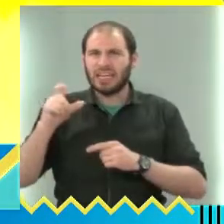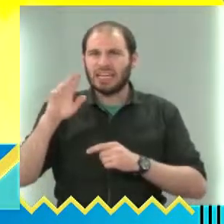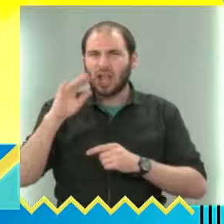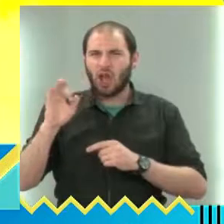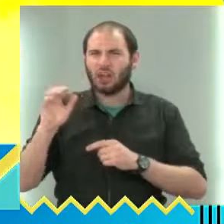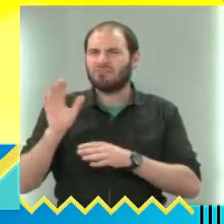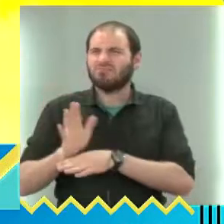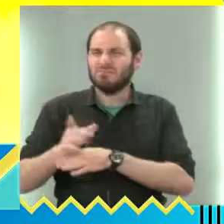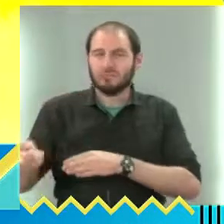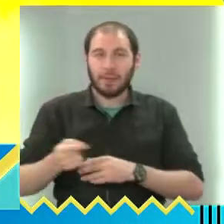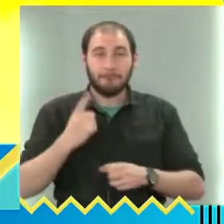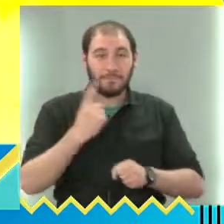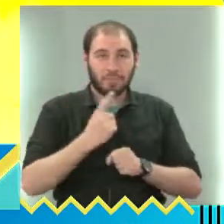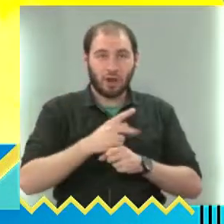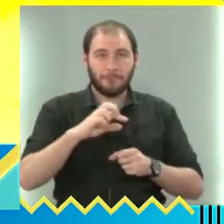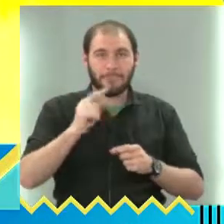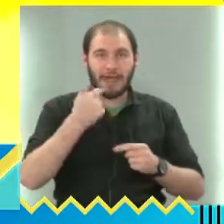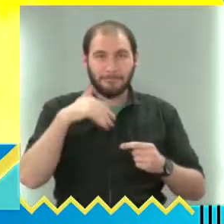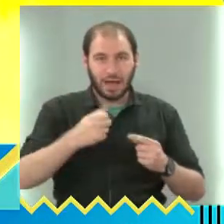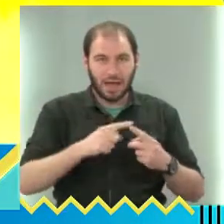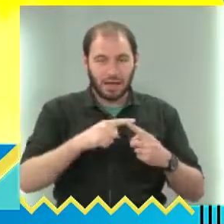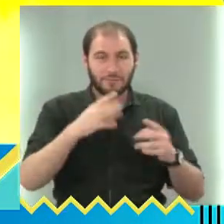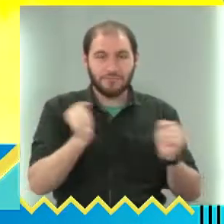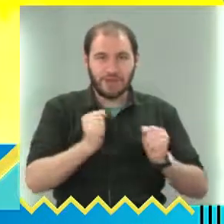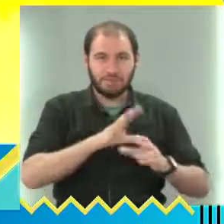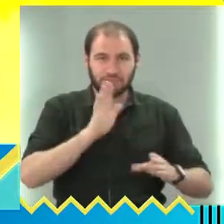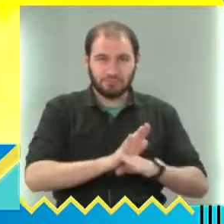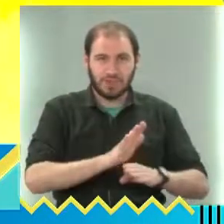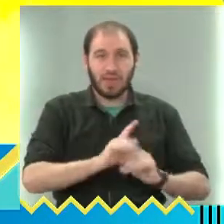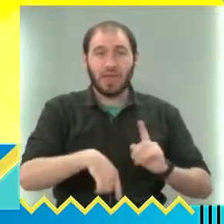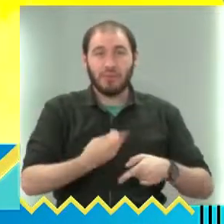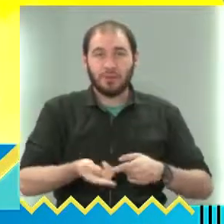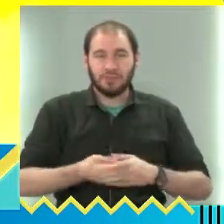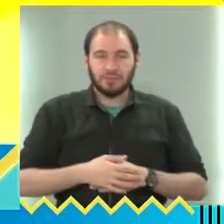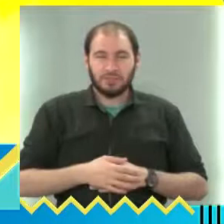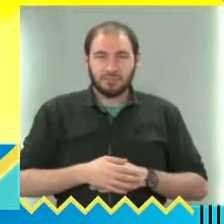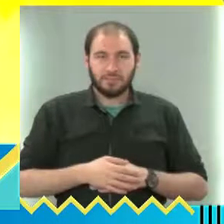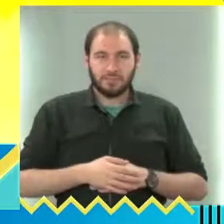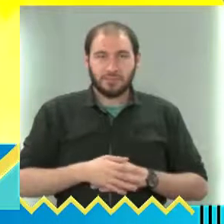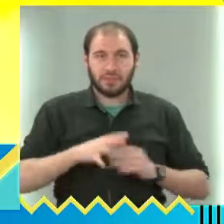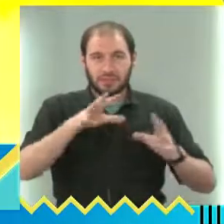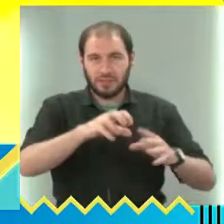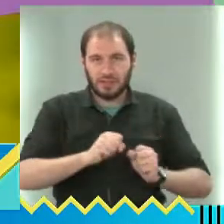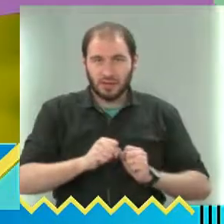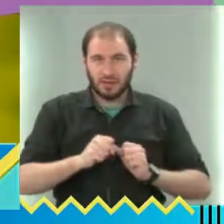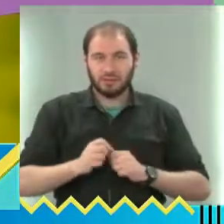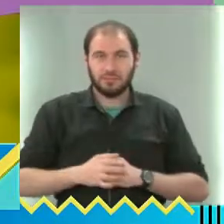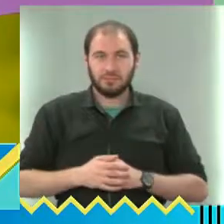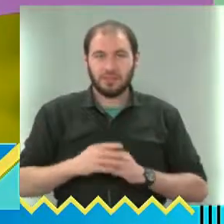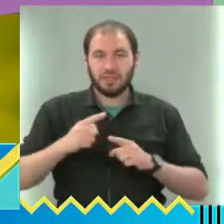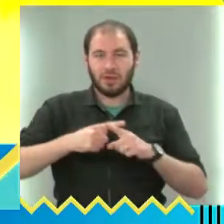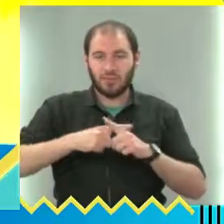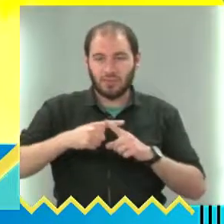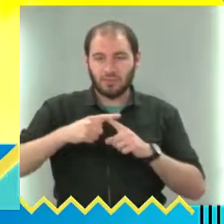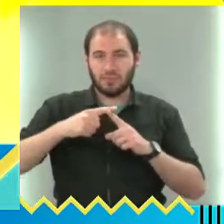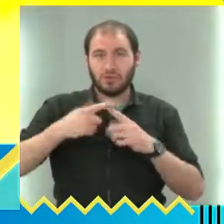crioprecipitados? Crioprecipitado es primero el plasma, se congela, luego se trae, se vuelve a temperatura